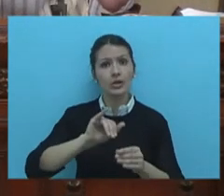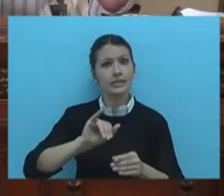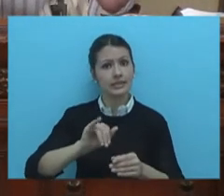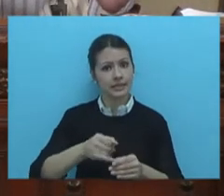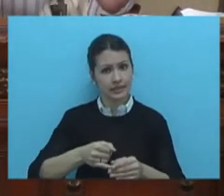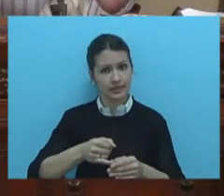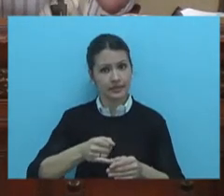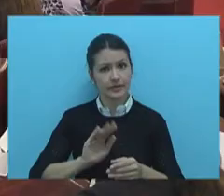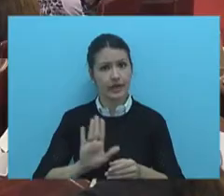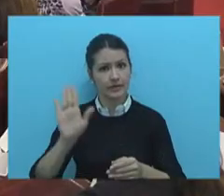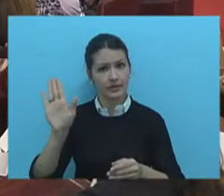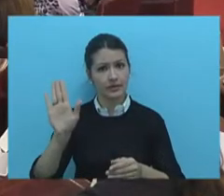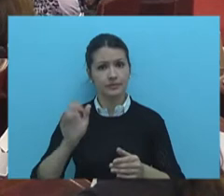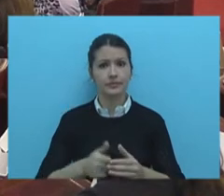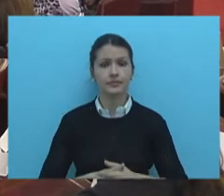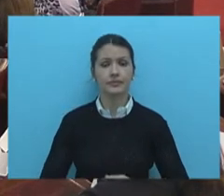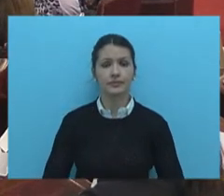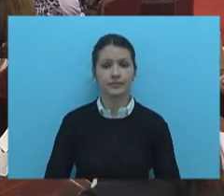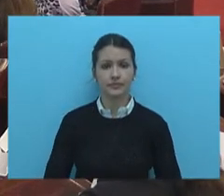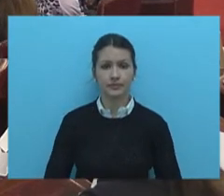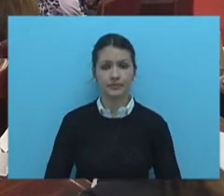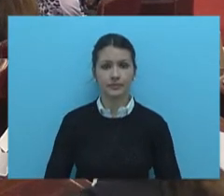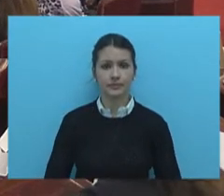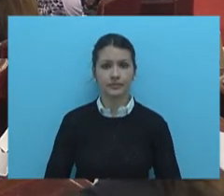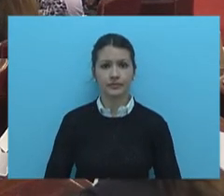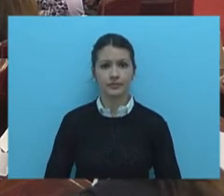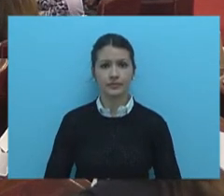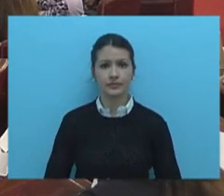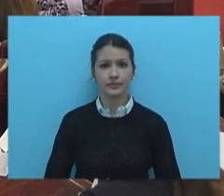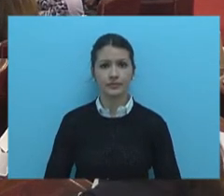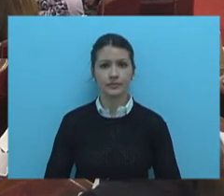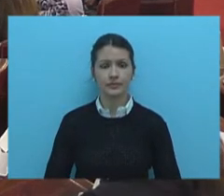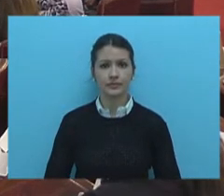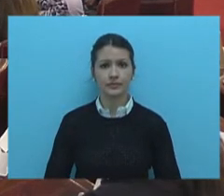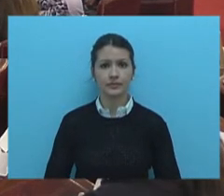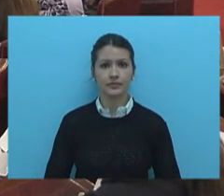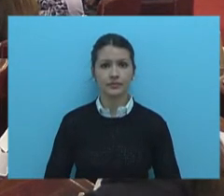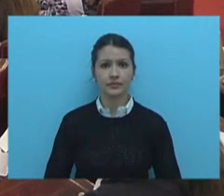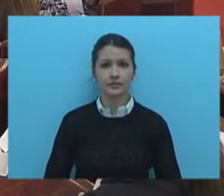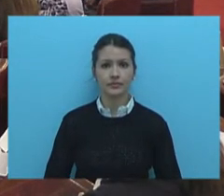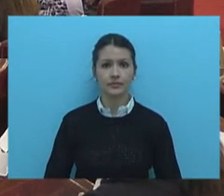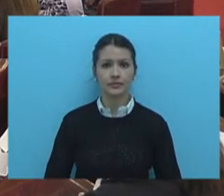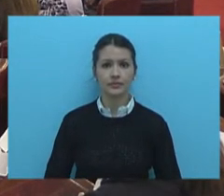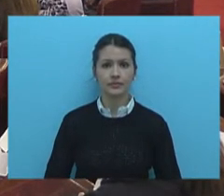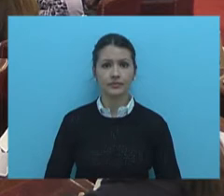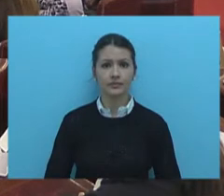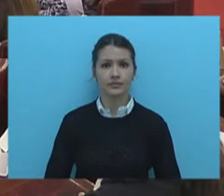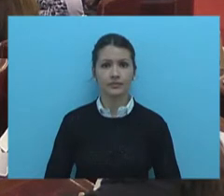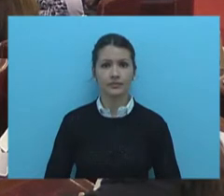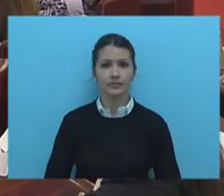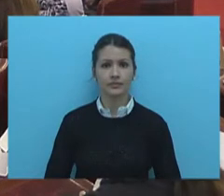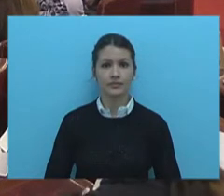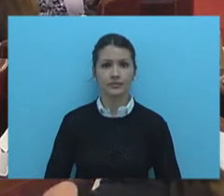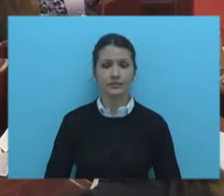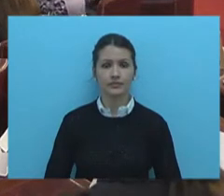el proyecto de comunicación, a votación, por favor, sírvanse a expresarlo. Levanten la mano los que están de acuerdo con